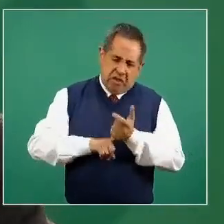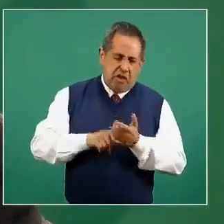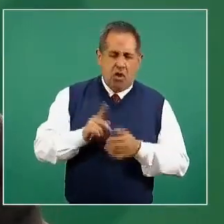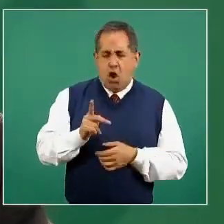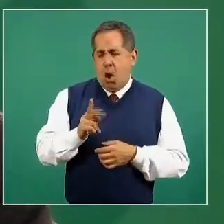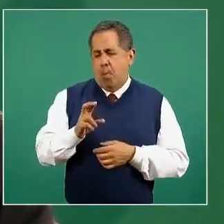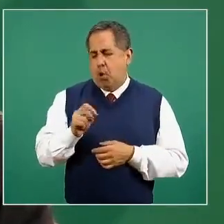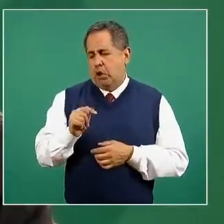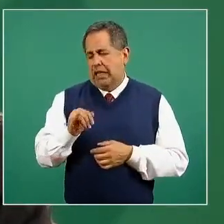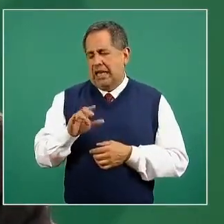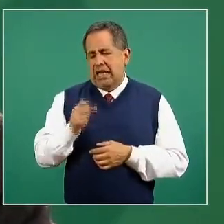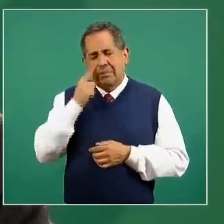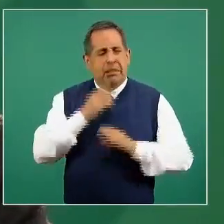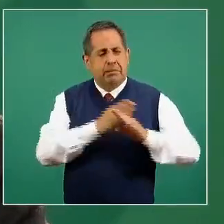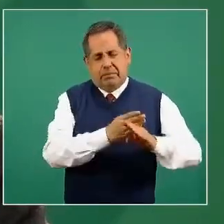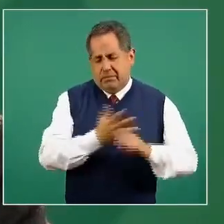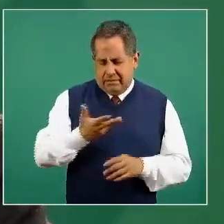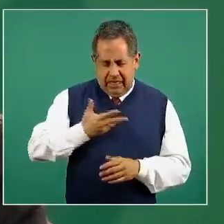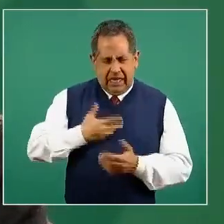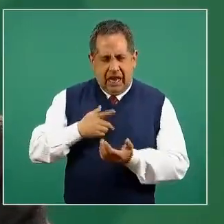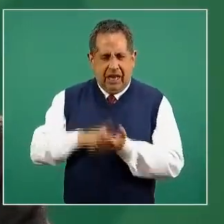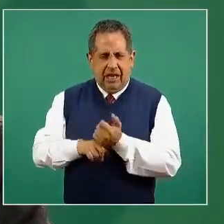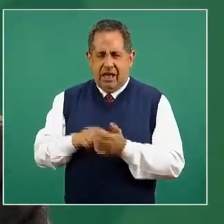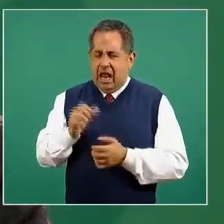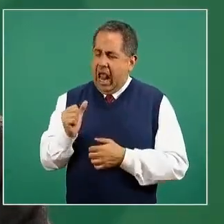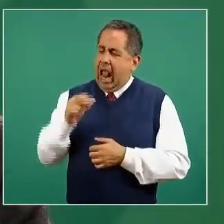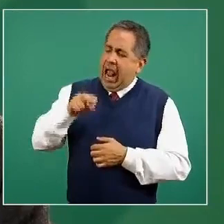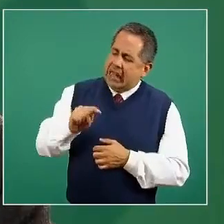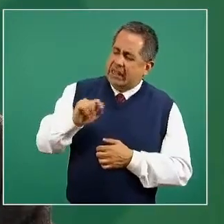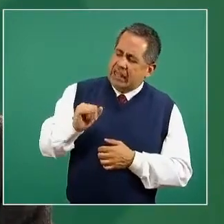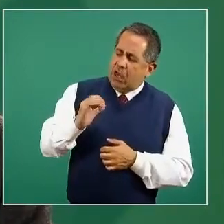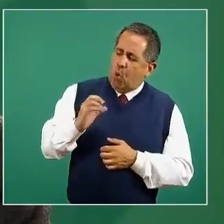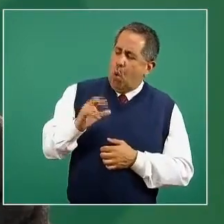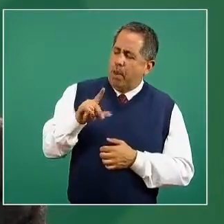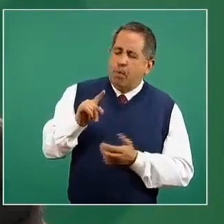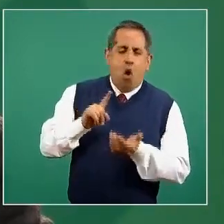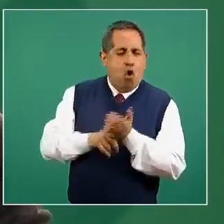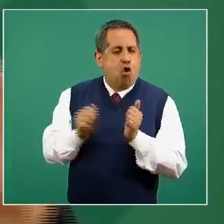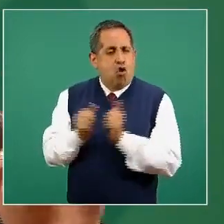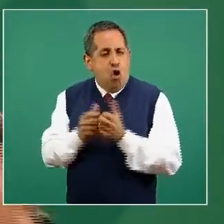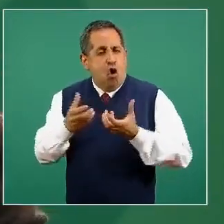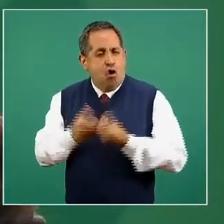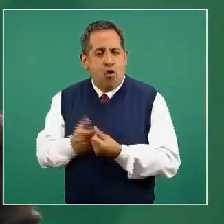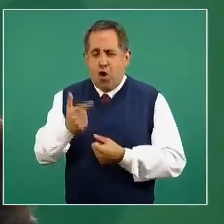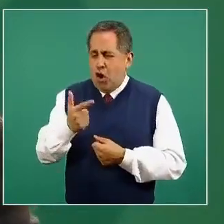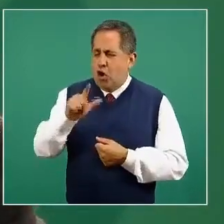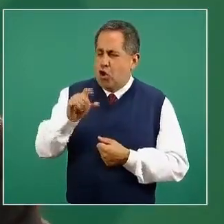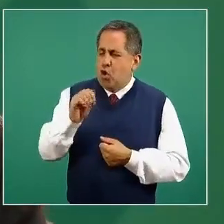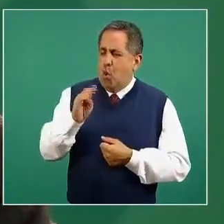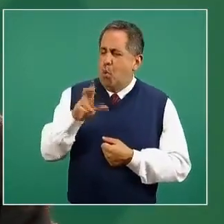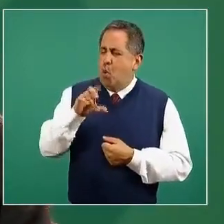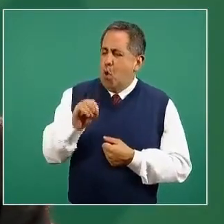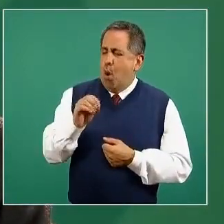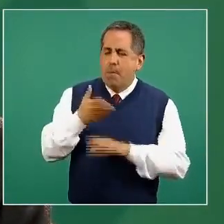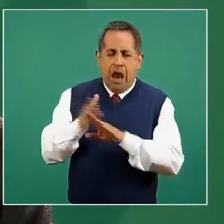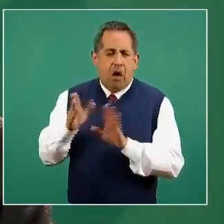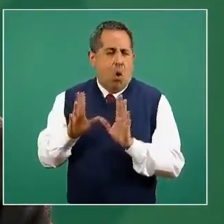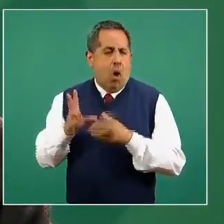protectoras, que son los anticuerpos fabricados por los glóbulos blancos, y en 15 días después de la